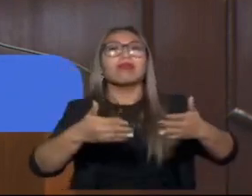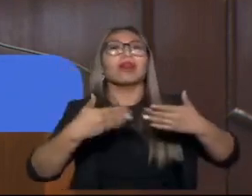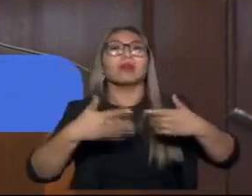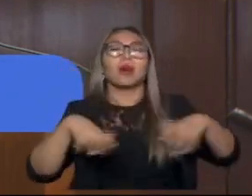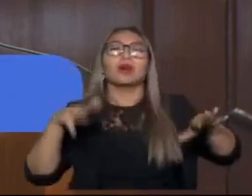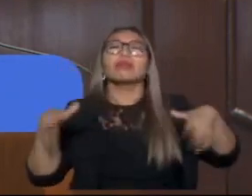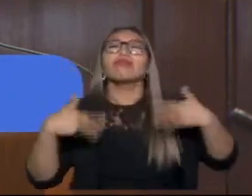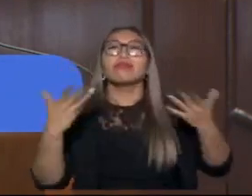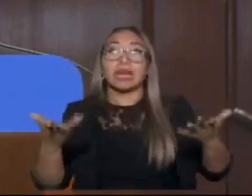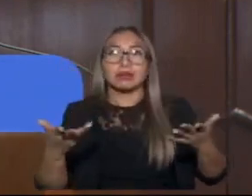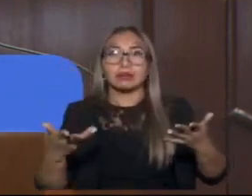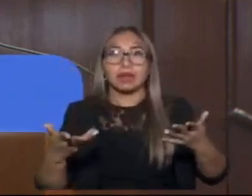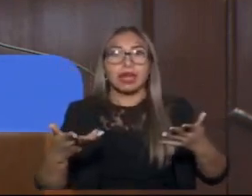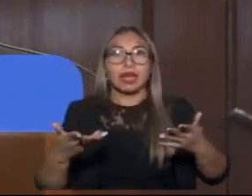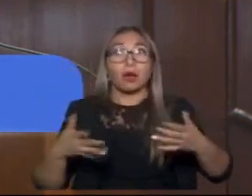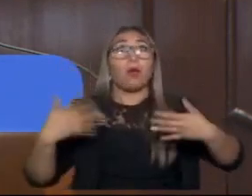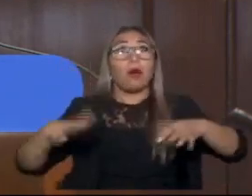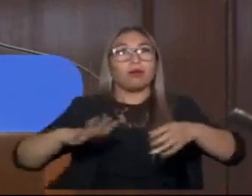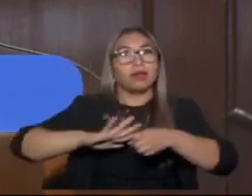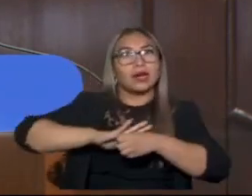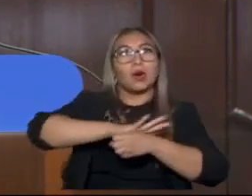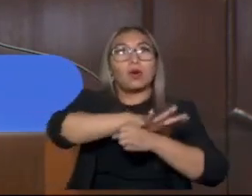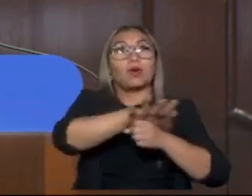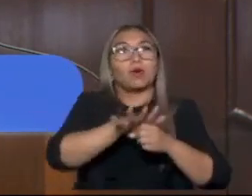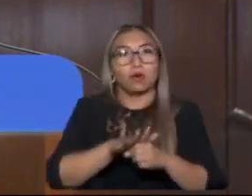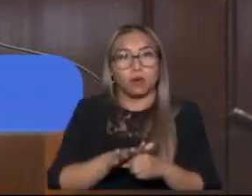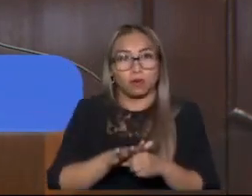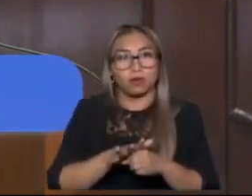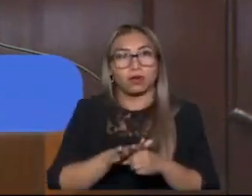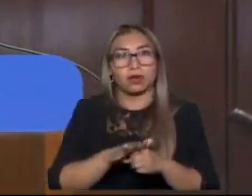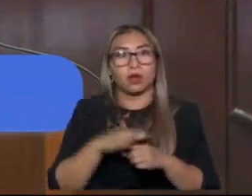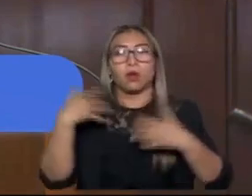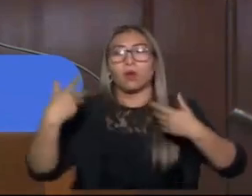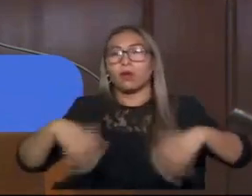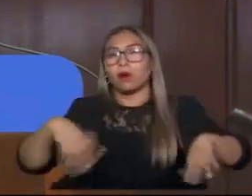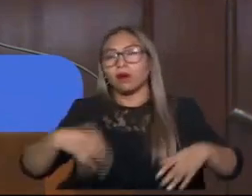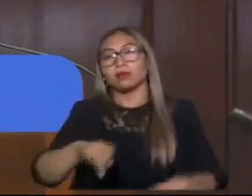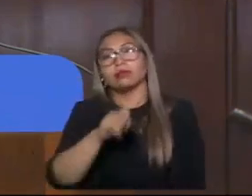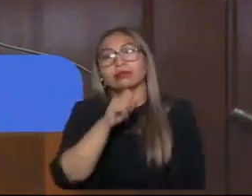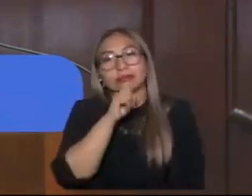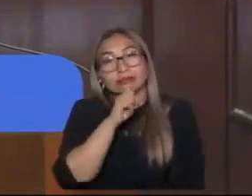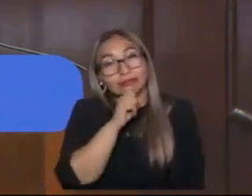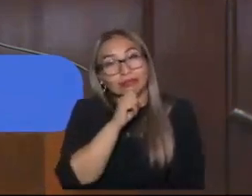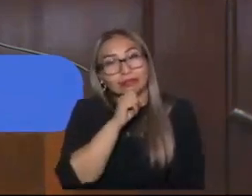una pandemia con consecuencias dramáticas.